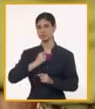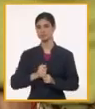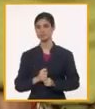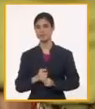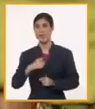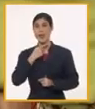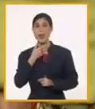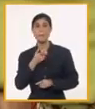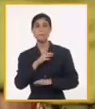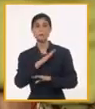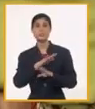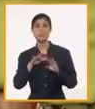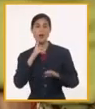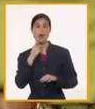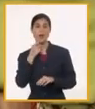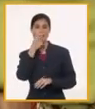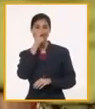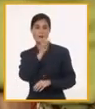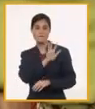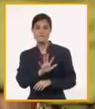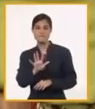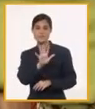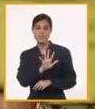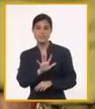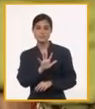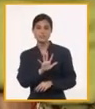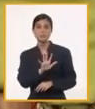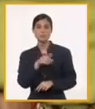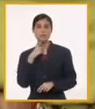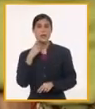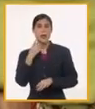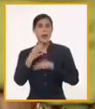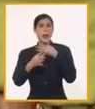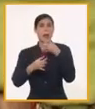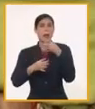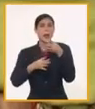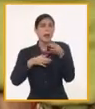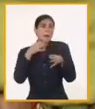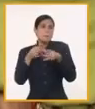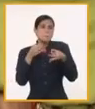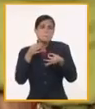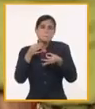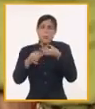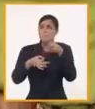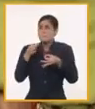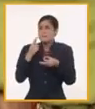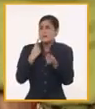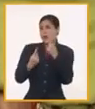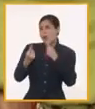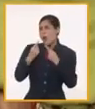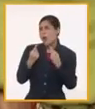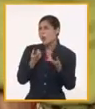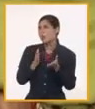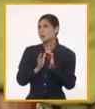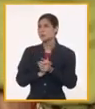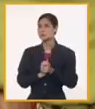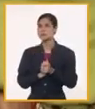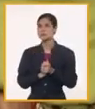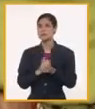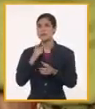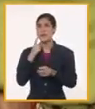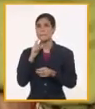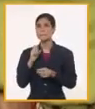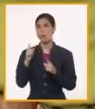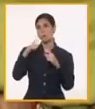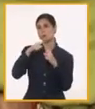Congo. Cuénteme un poquito de eso, porque a usted le tocan 2 misiones duras. o una misión con dos tareas duras. Una, llevar